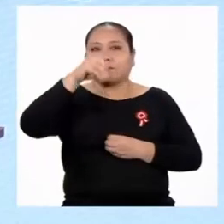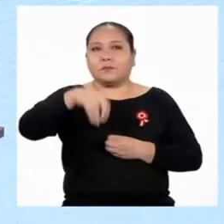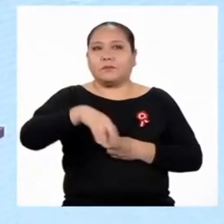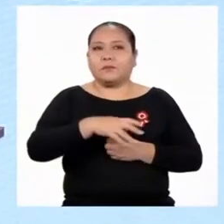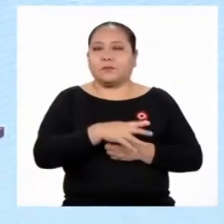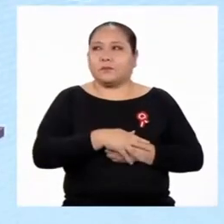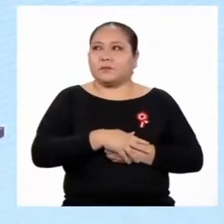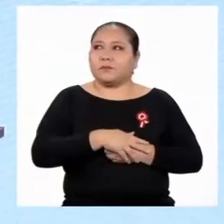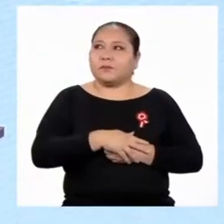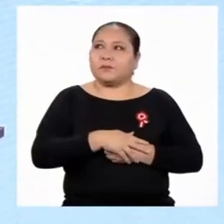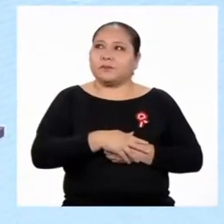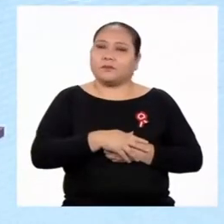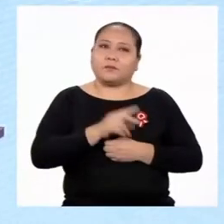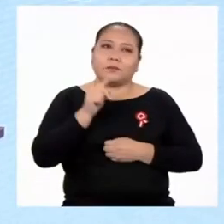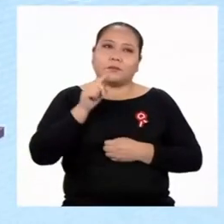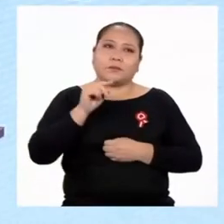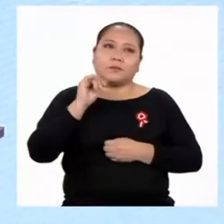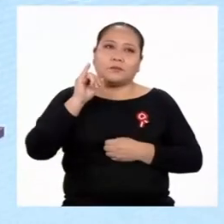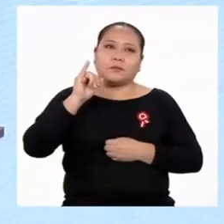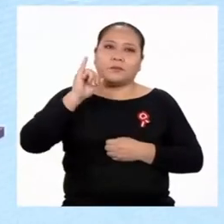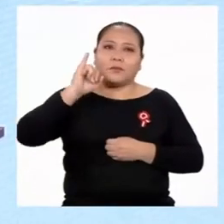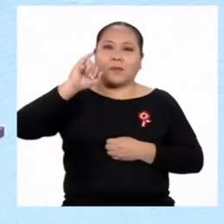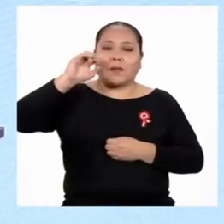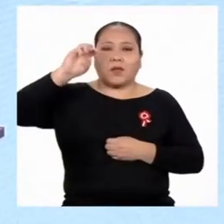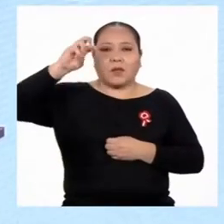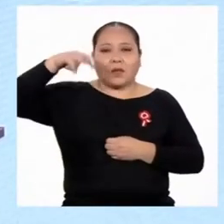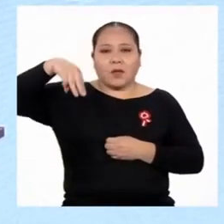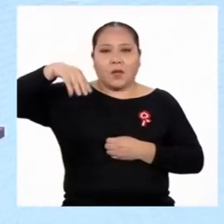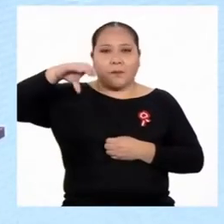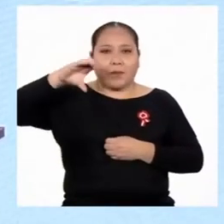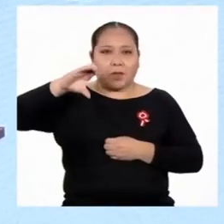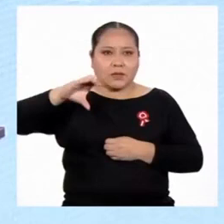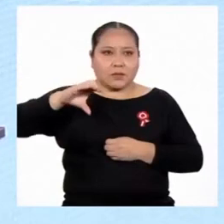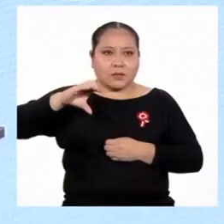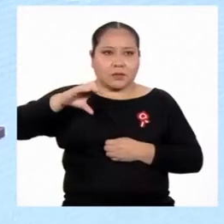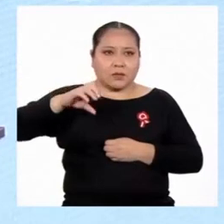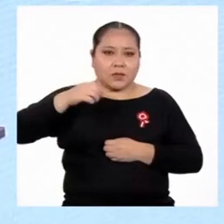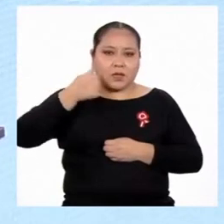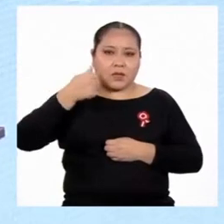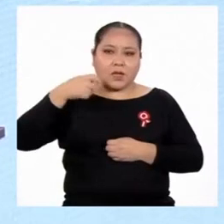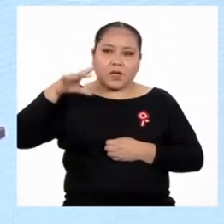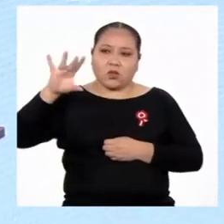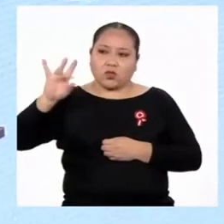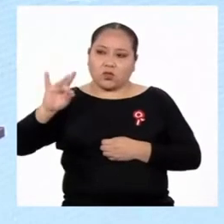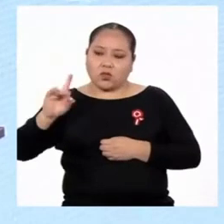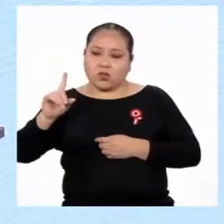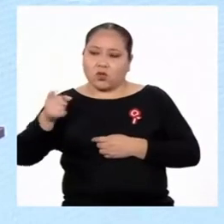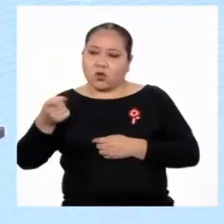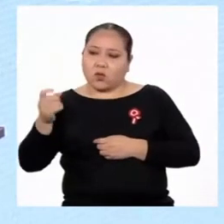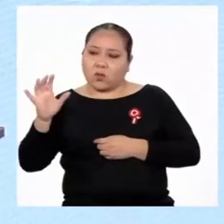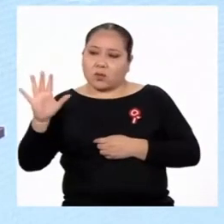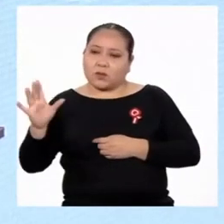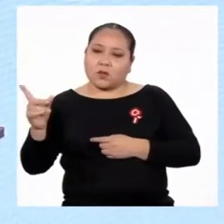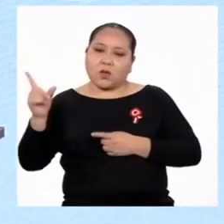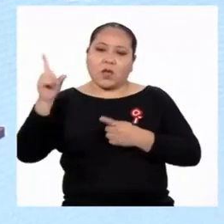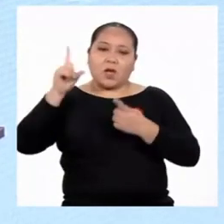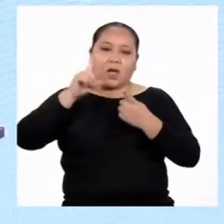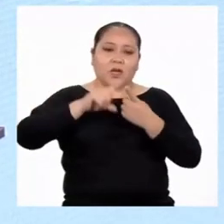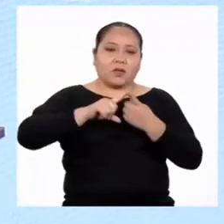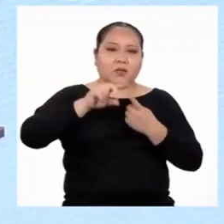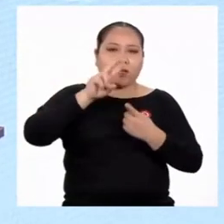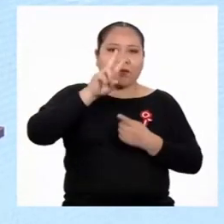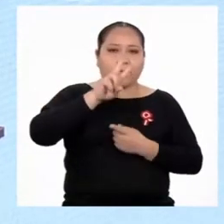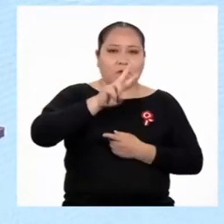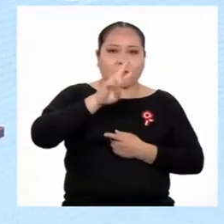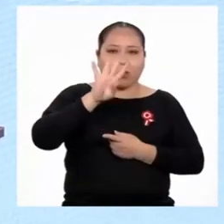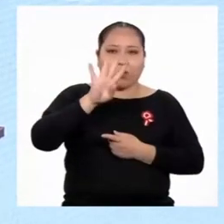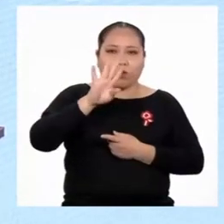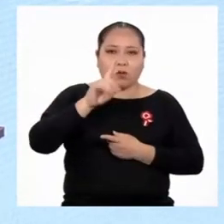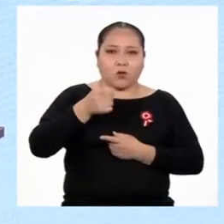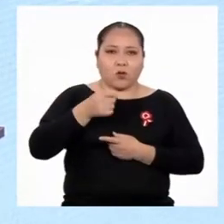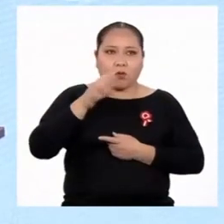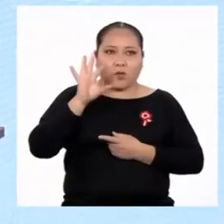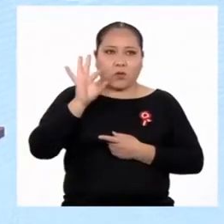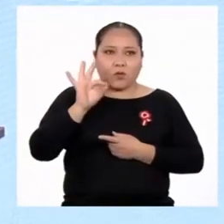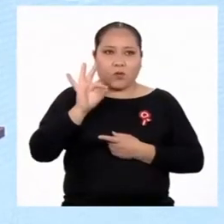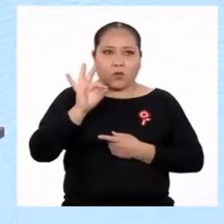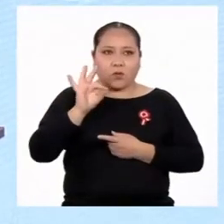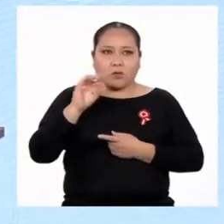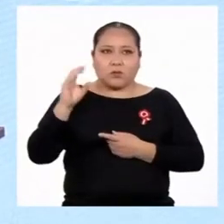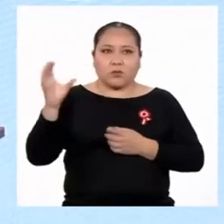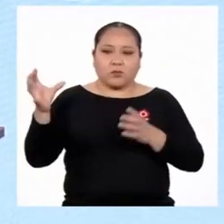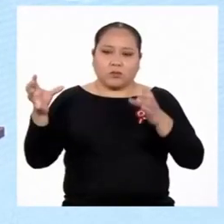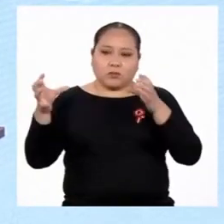ver, el índice de masa corporal va desde 18,5 hasta 24,9. En